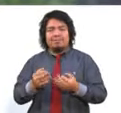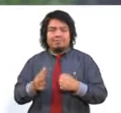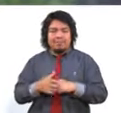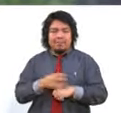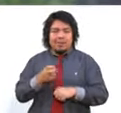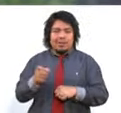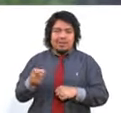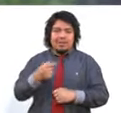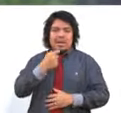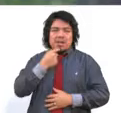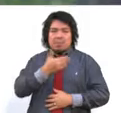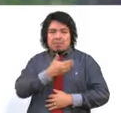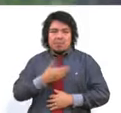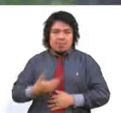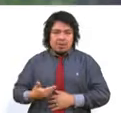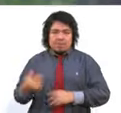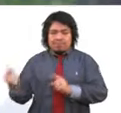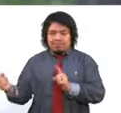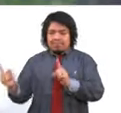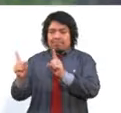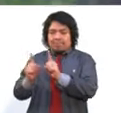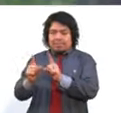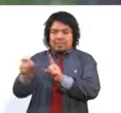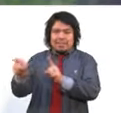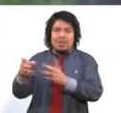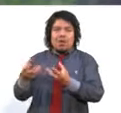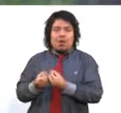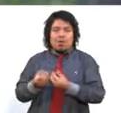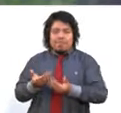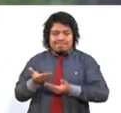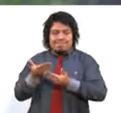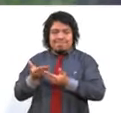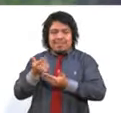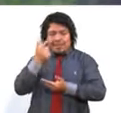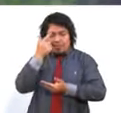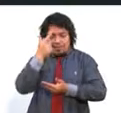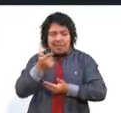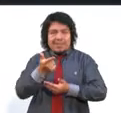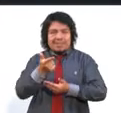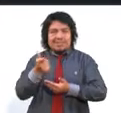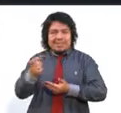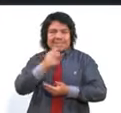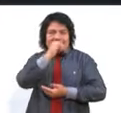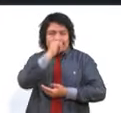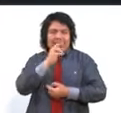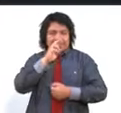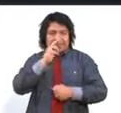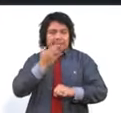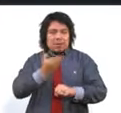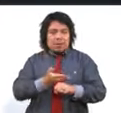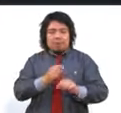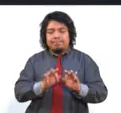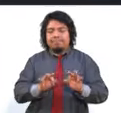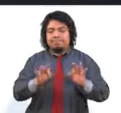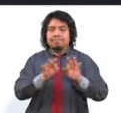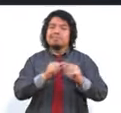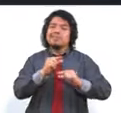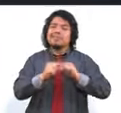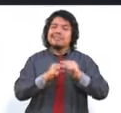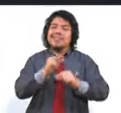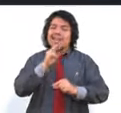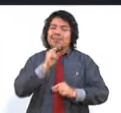el presidente de la República la puso al frente de esta secretaría tan importante que hoy está dando grandes